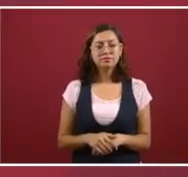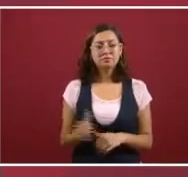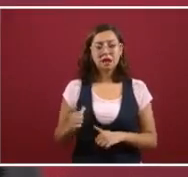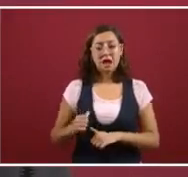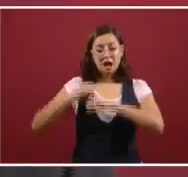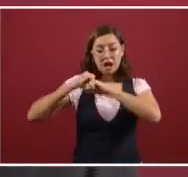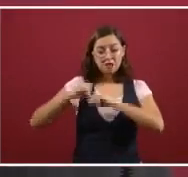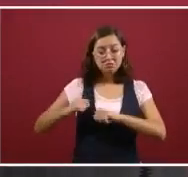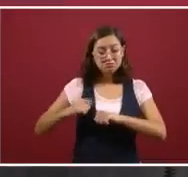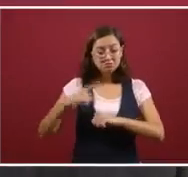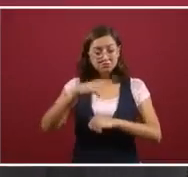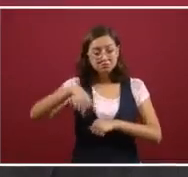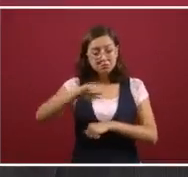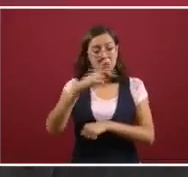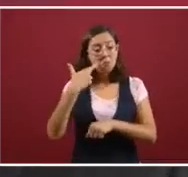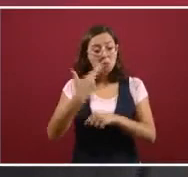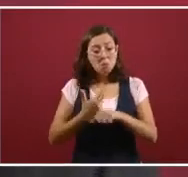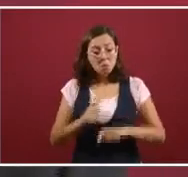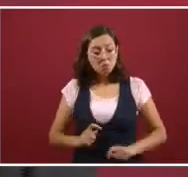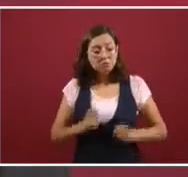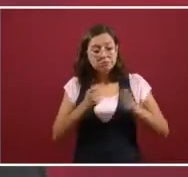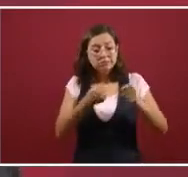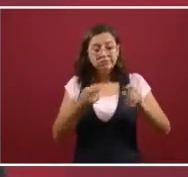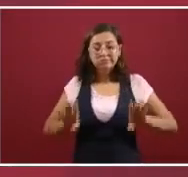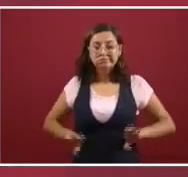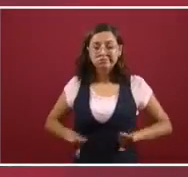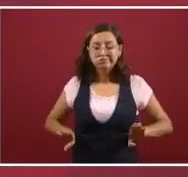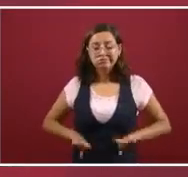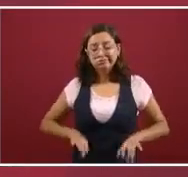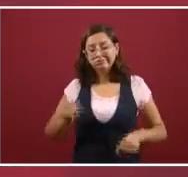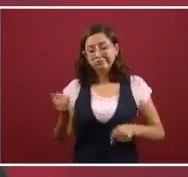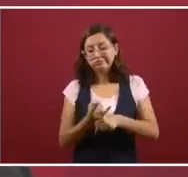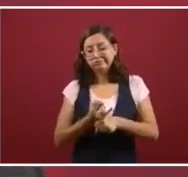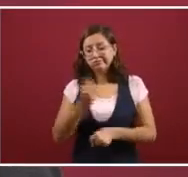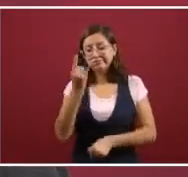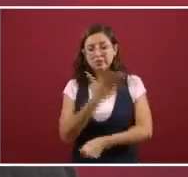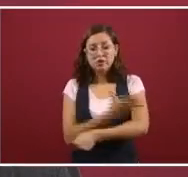aptas ni honestas.